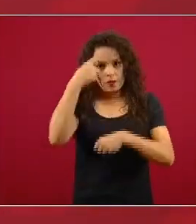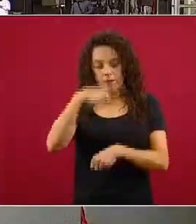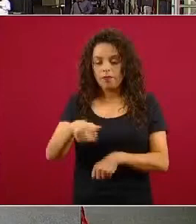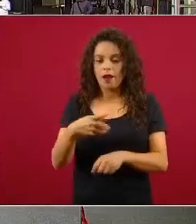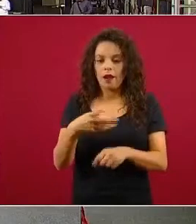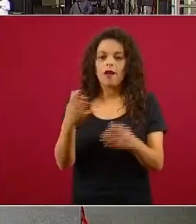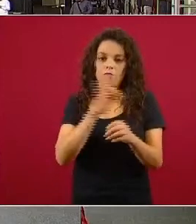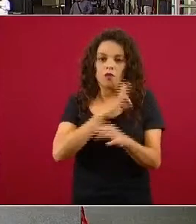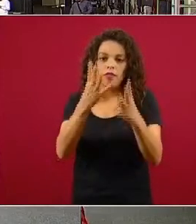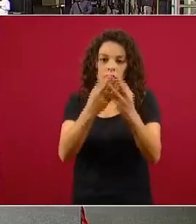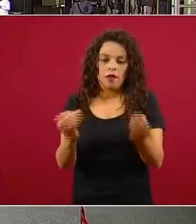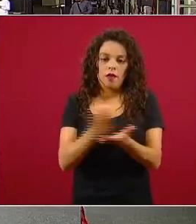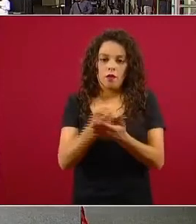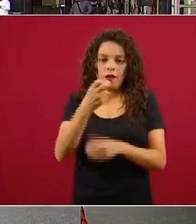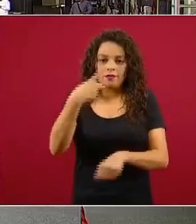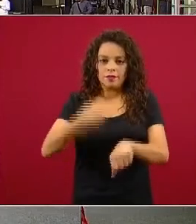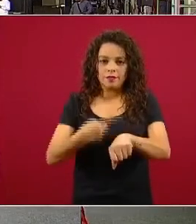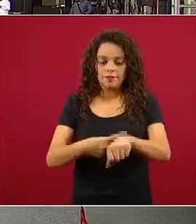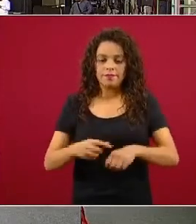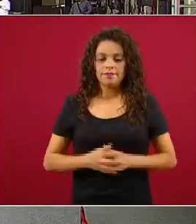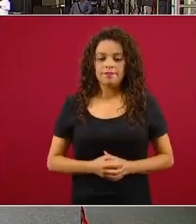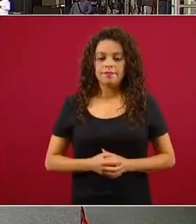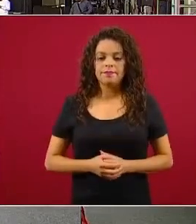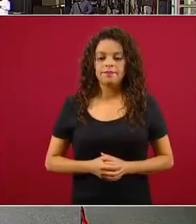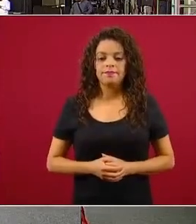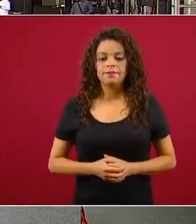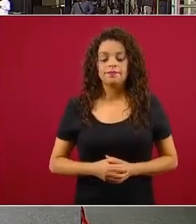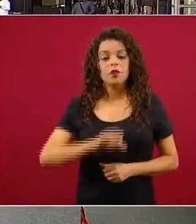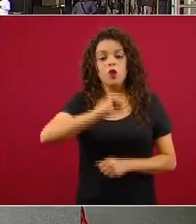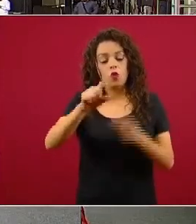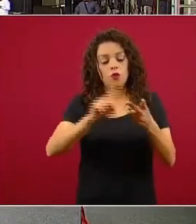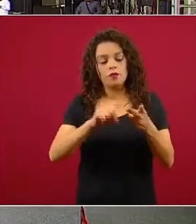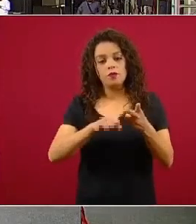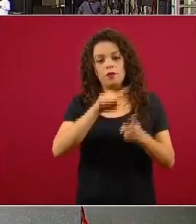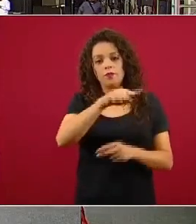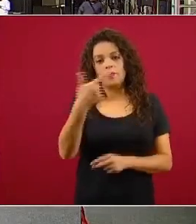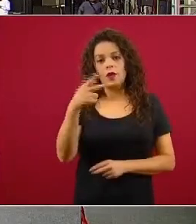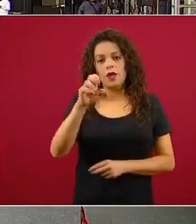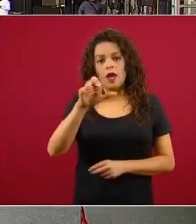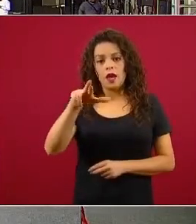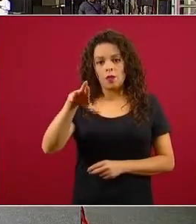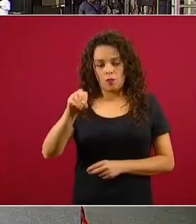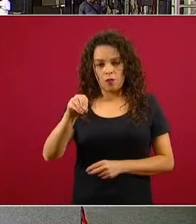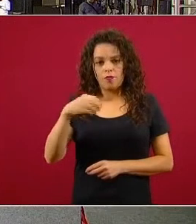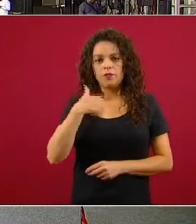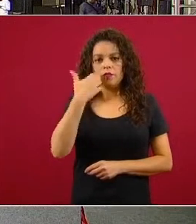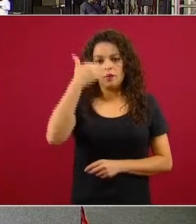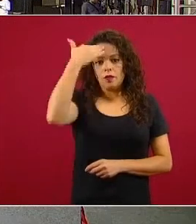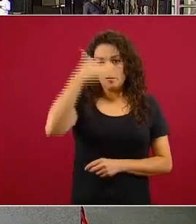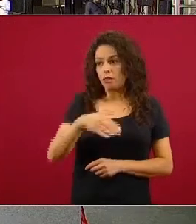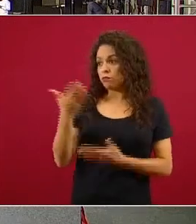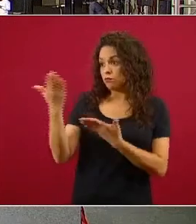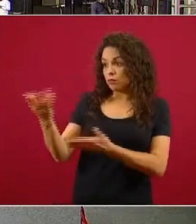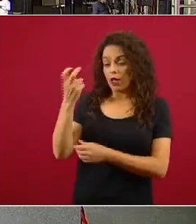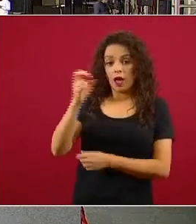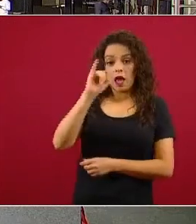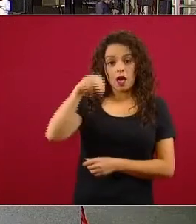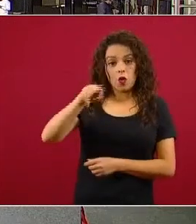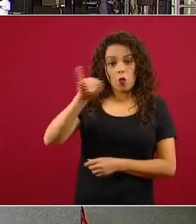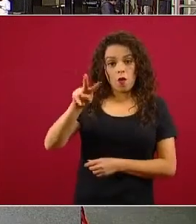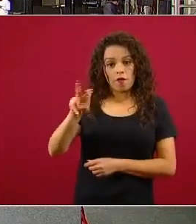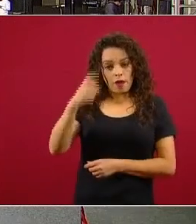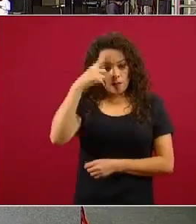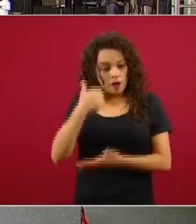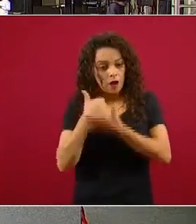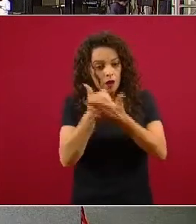Gracias. Y Gracias. Para Guillermo, me gustaría conocer justamente en esta conmemoración que hace el IMJUVE para ayudar a